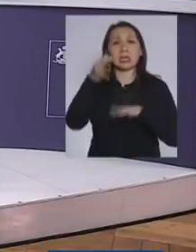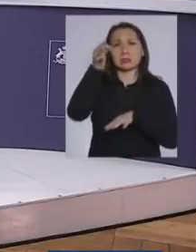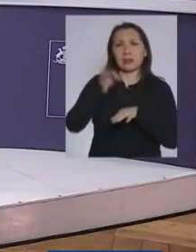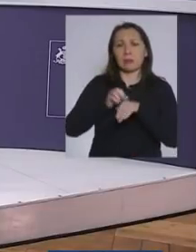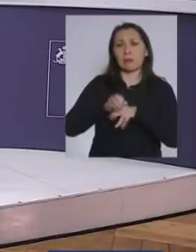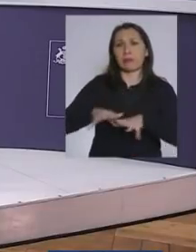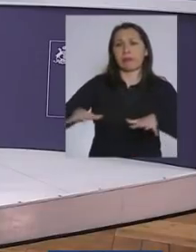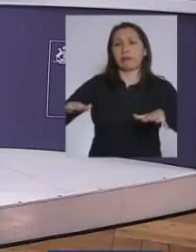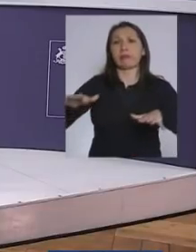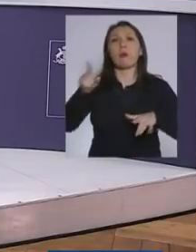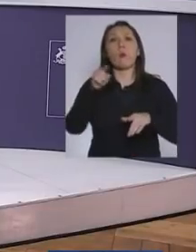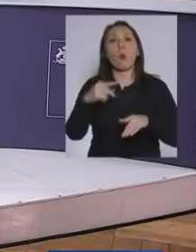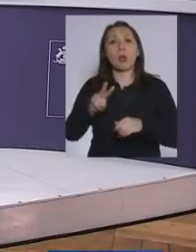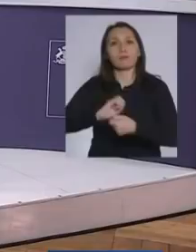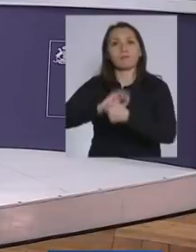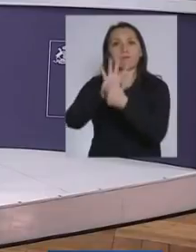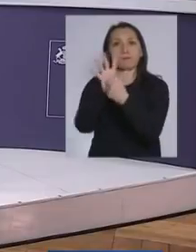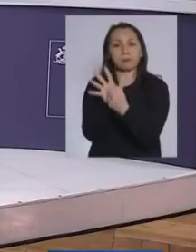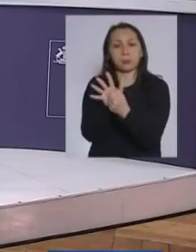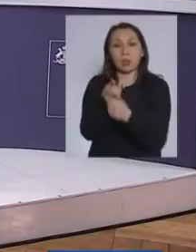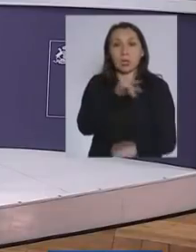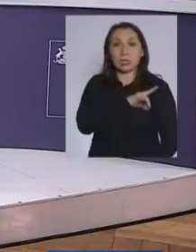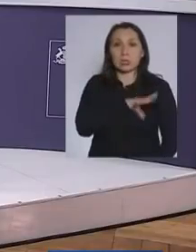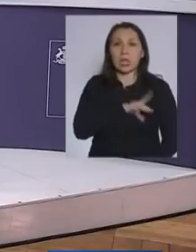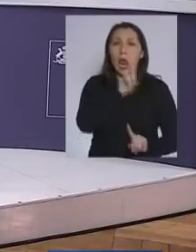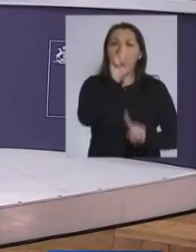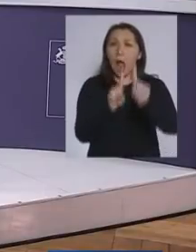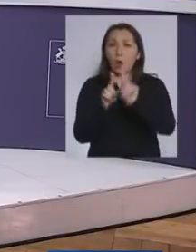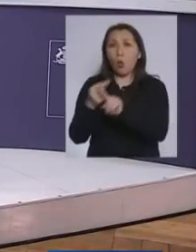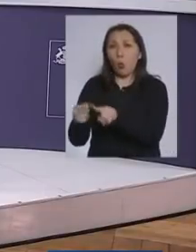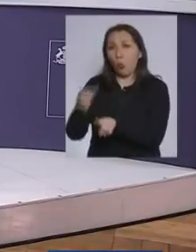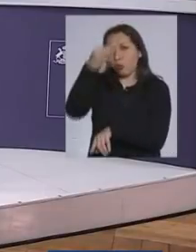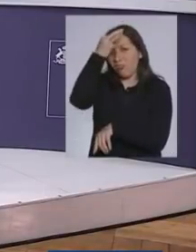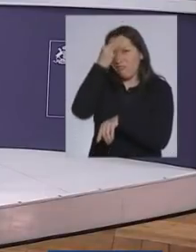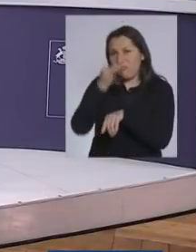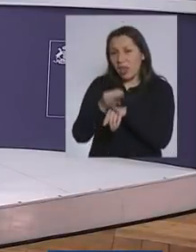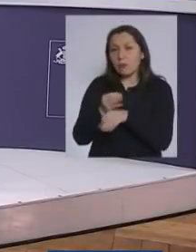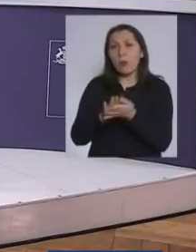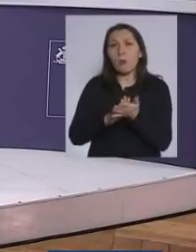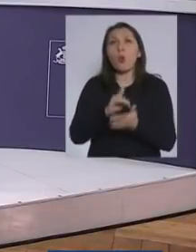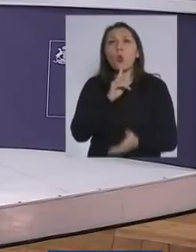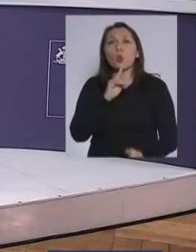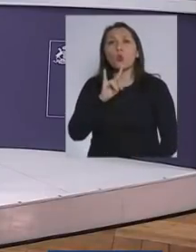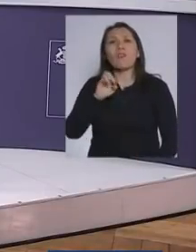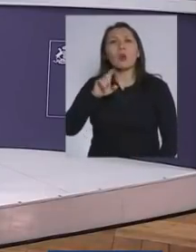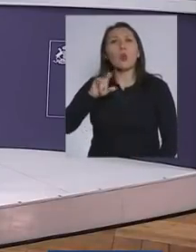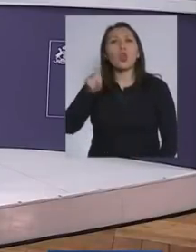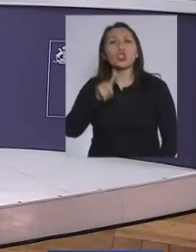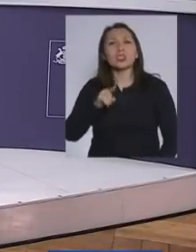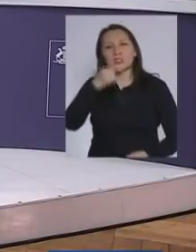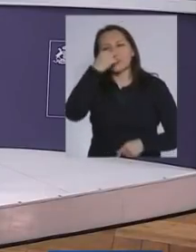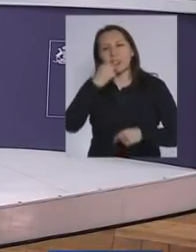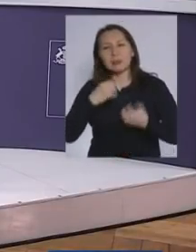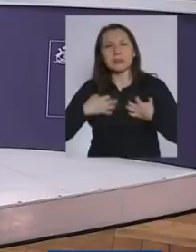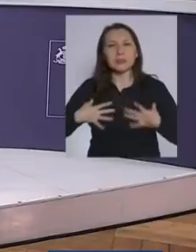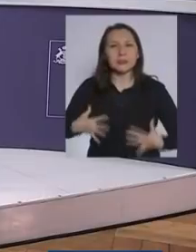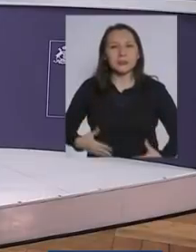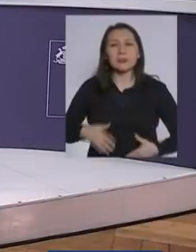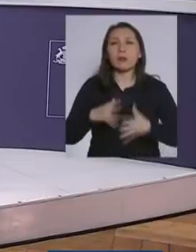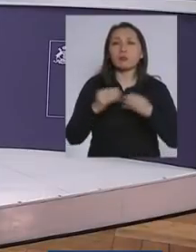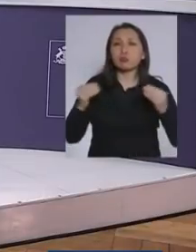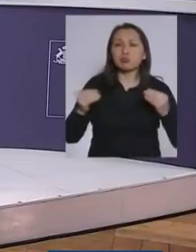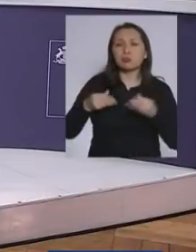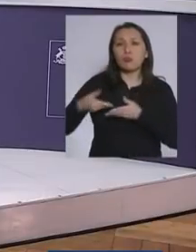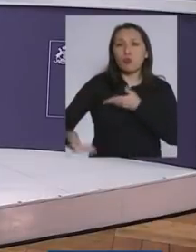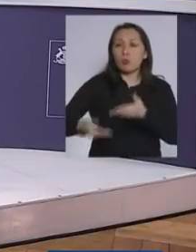viendo en Europa con el coronavirus. Se detalla que en Chile algunas enfermedades endémicas son la tuberculosis y el Chagas, que tiene cantidades estables